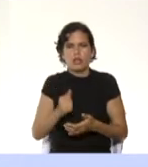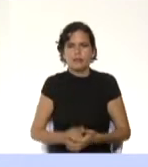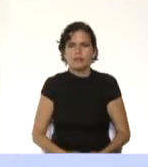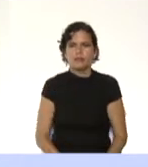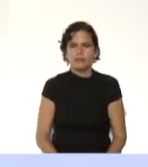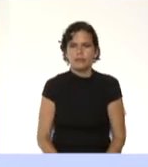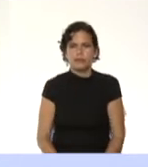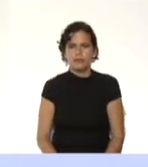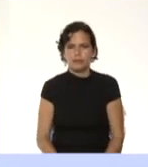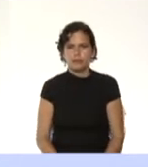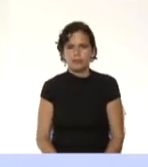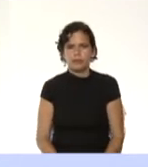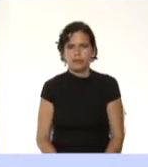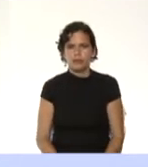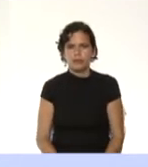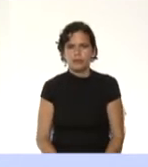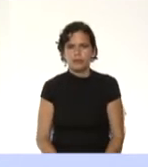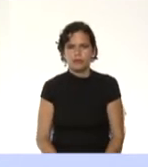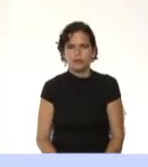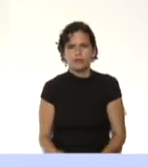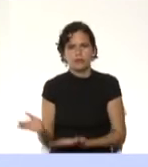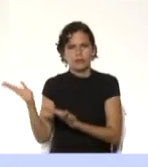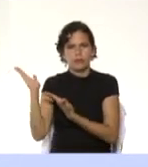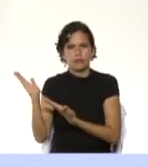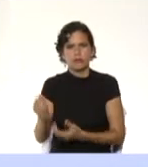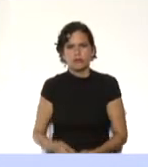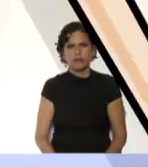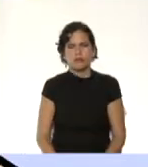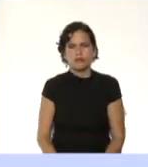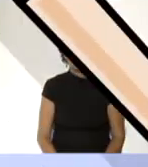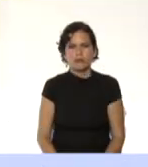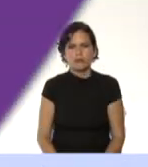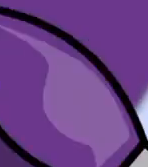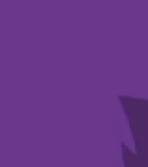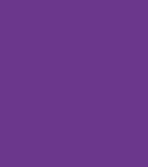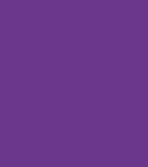de la profesora Yolibela Ponte. Adelante, profesora.